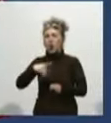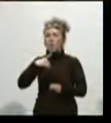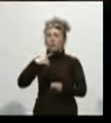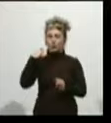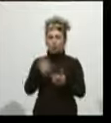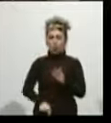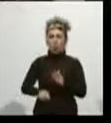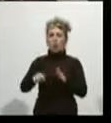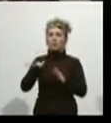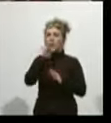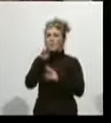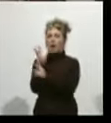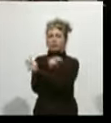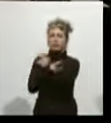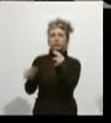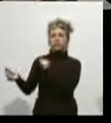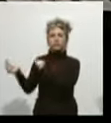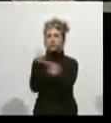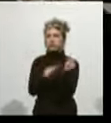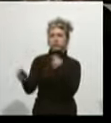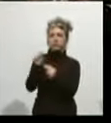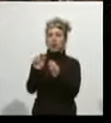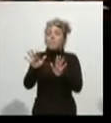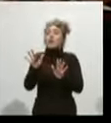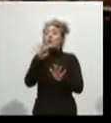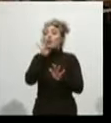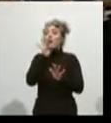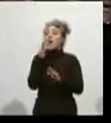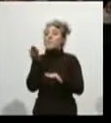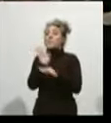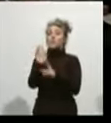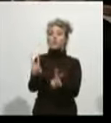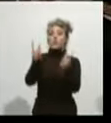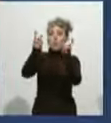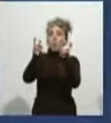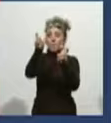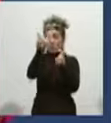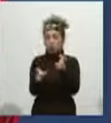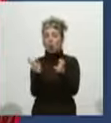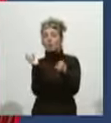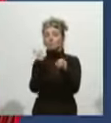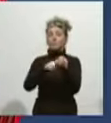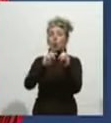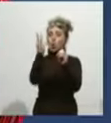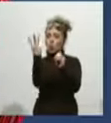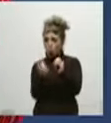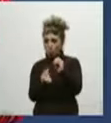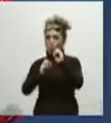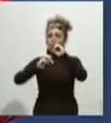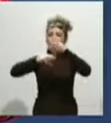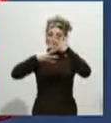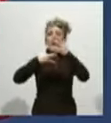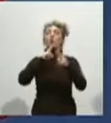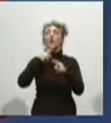todavía nos queda tiempo para disfrutar de una nueva propuesta. La apuesta del participante número 8, que es Eduardo David del